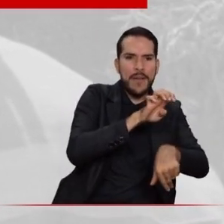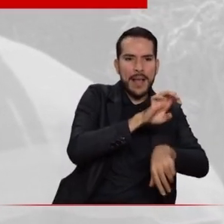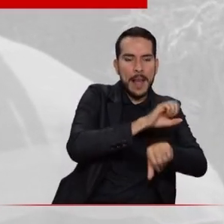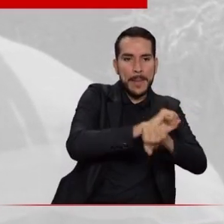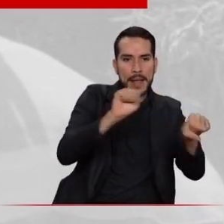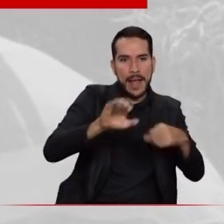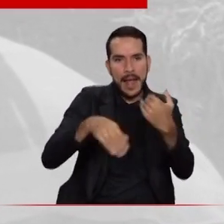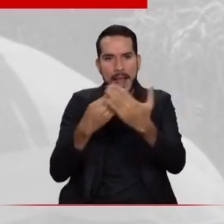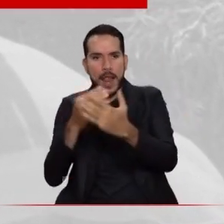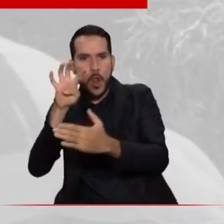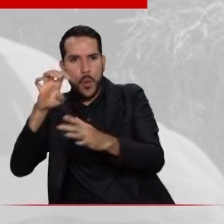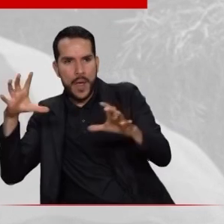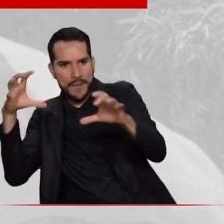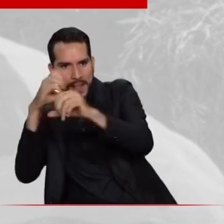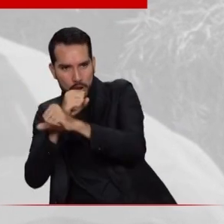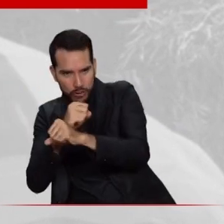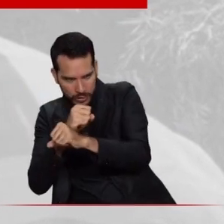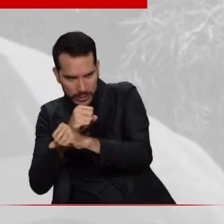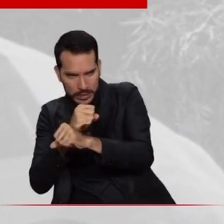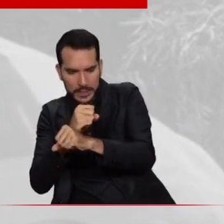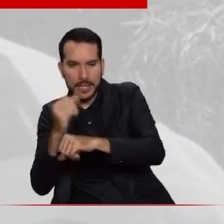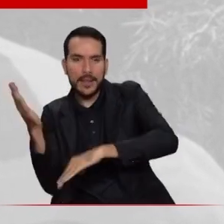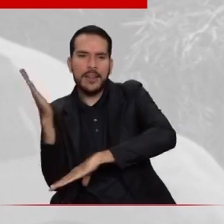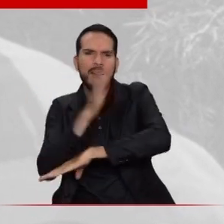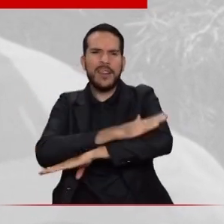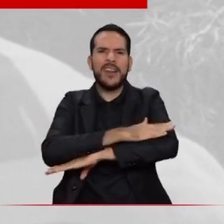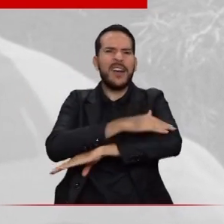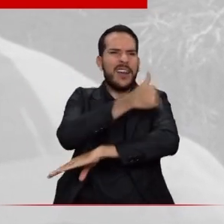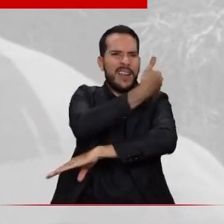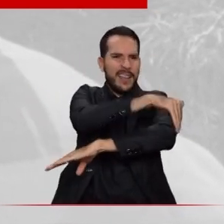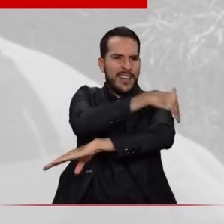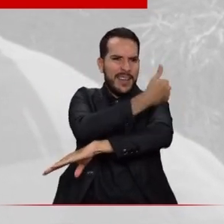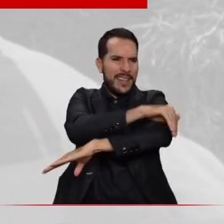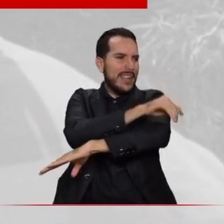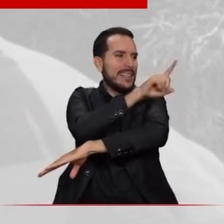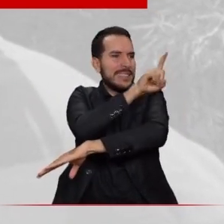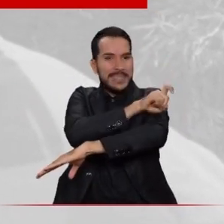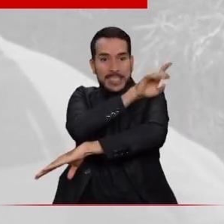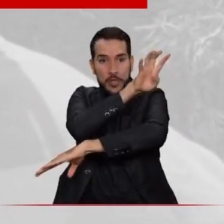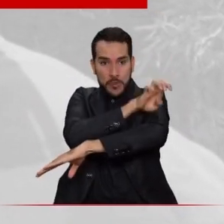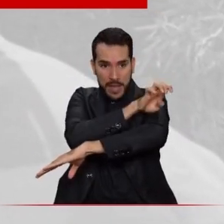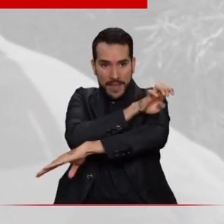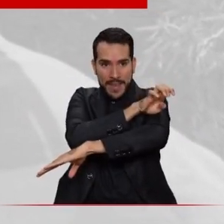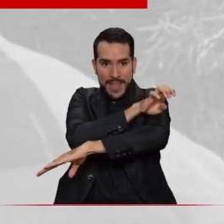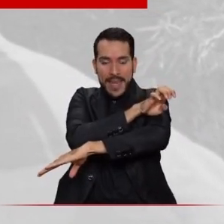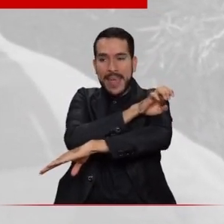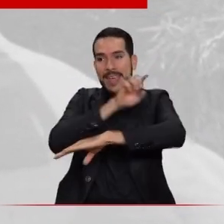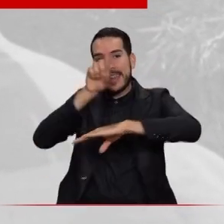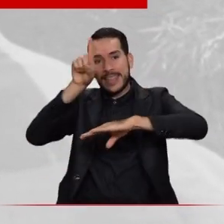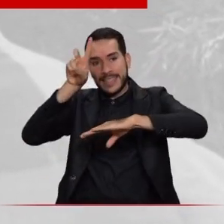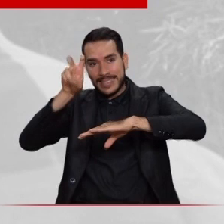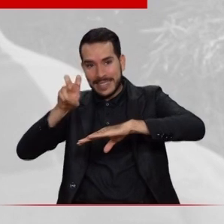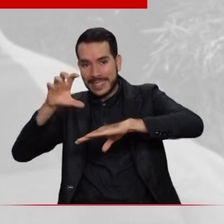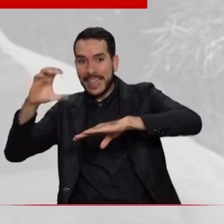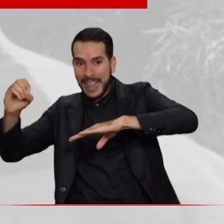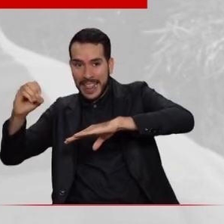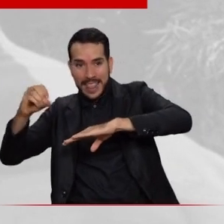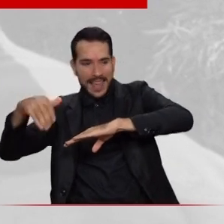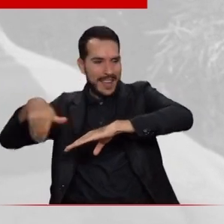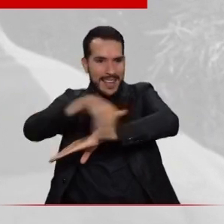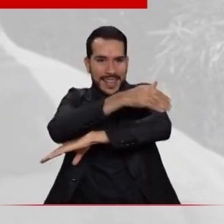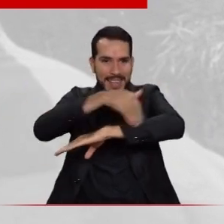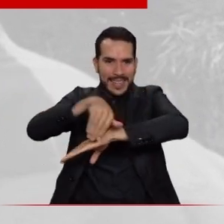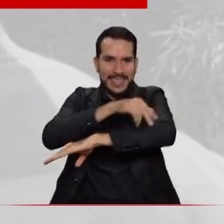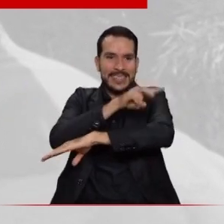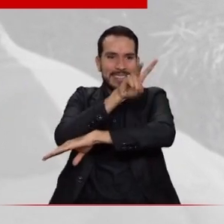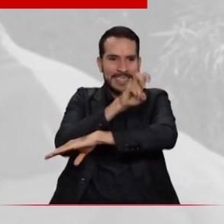en el sector comprendido entre las calles 69 hasta la 70 entre carreras 7m bis hasta la 7 l bis